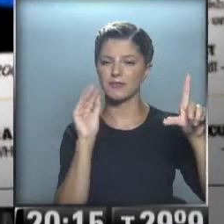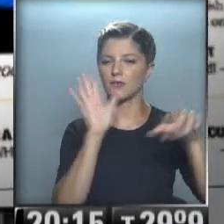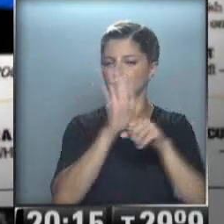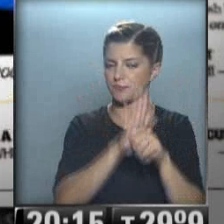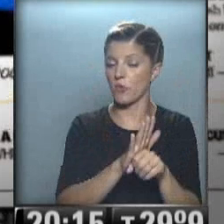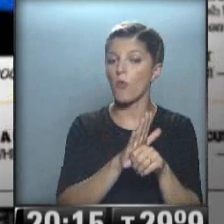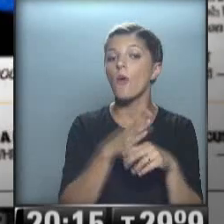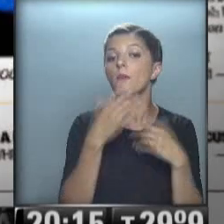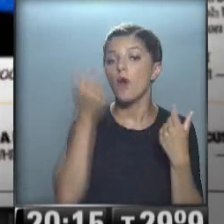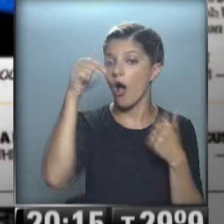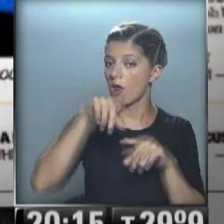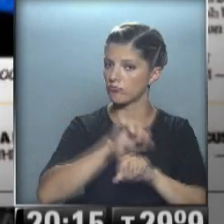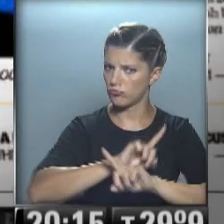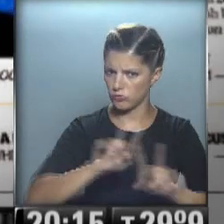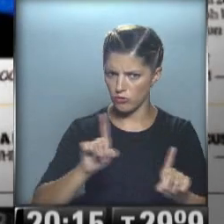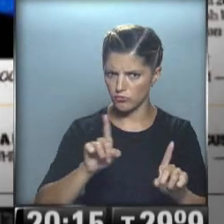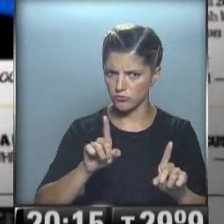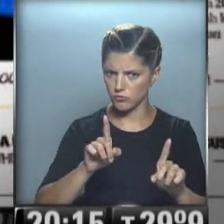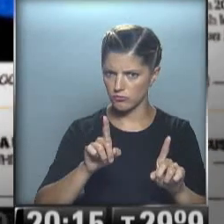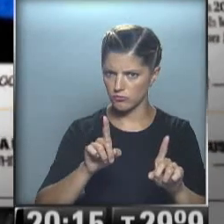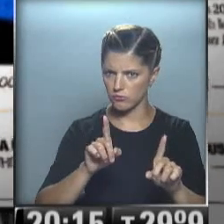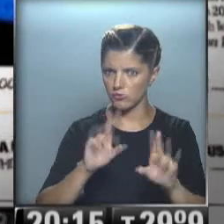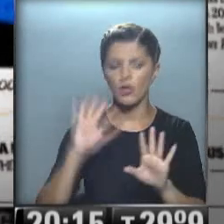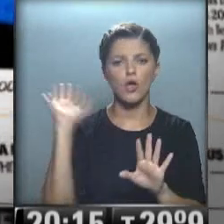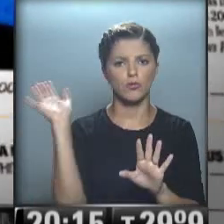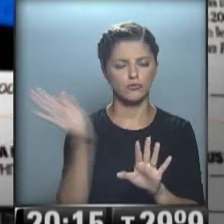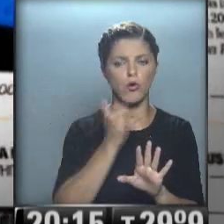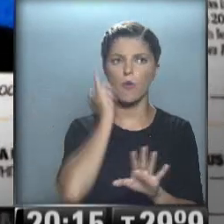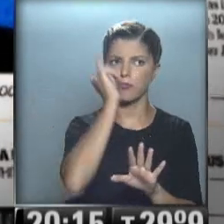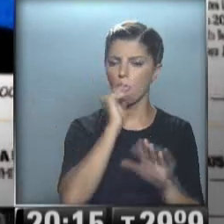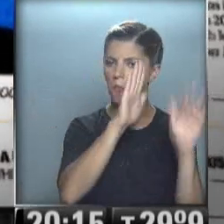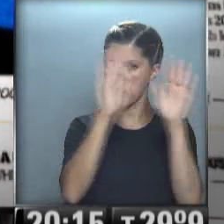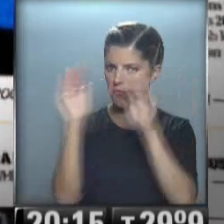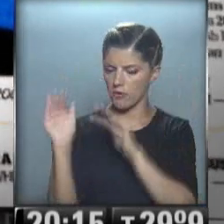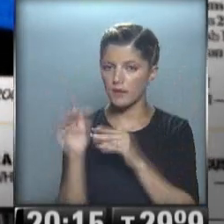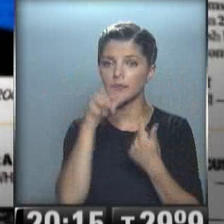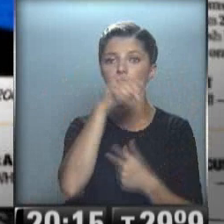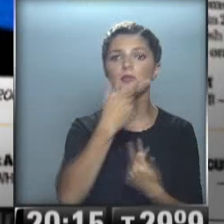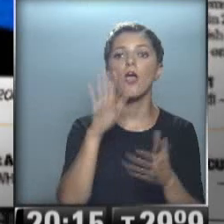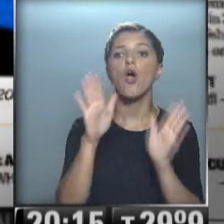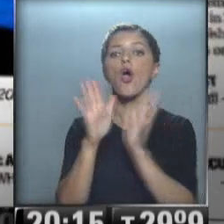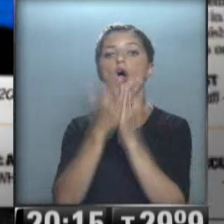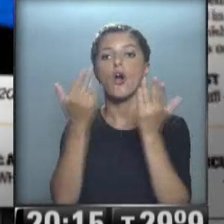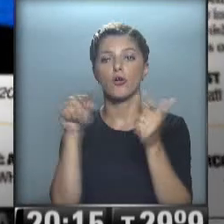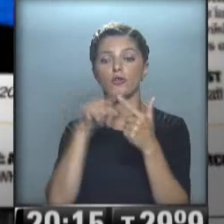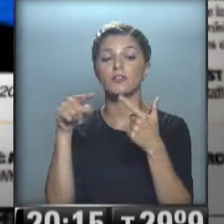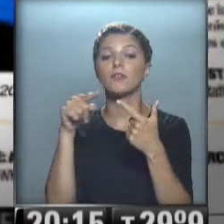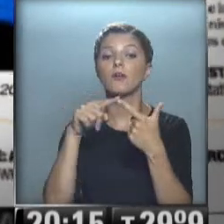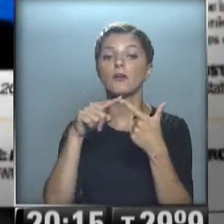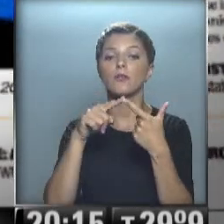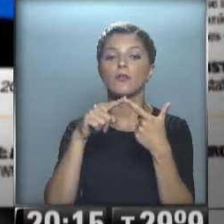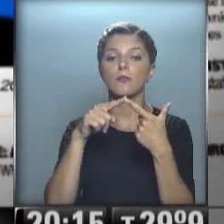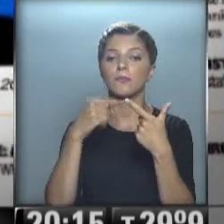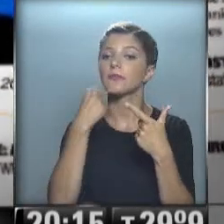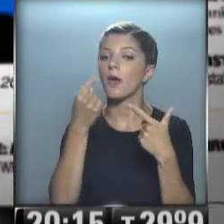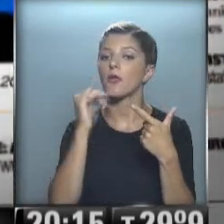este caso eso no pasó no ha sido pasteurizado digamos la figura de helman Buenos Aires gerald ocupó esta esta información